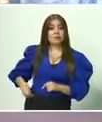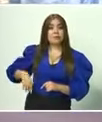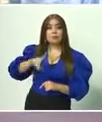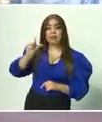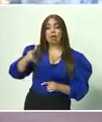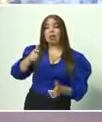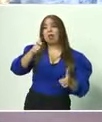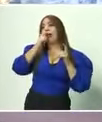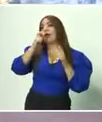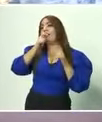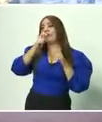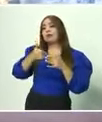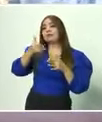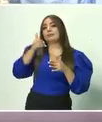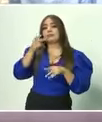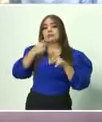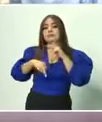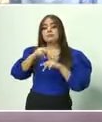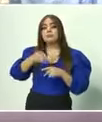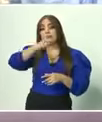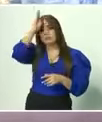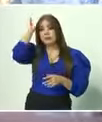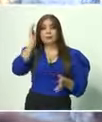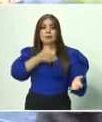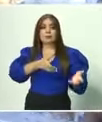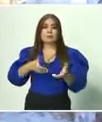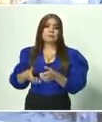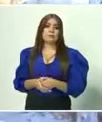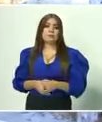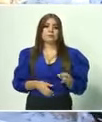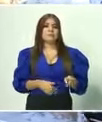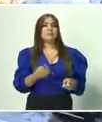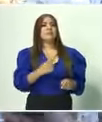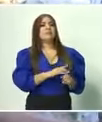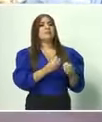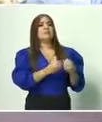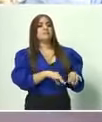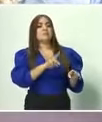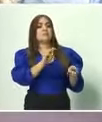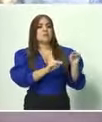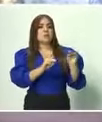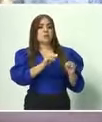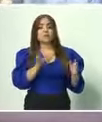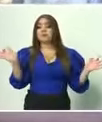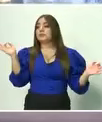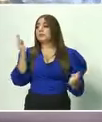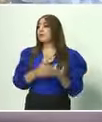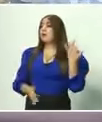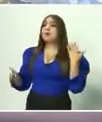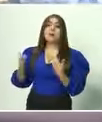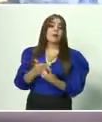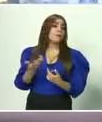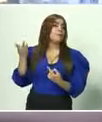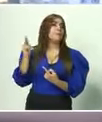estaba burlando Antes de que llegaran los bomberos todavía se estaba burlando Oye no sé qué perdiste muebles todo muebles